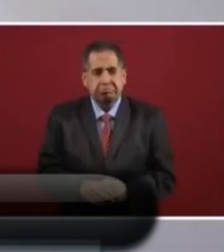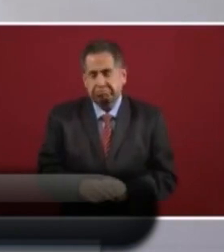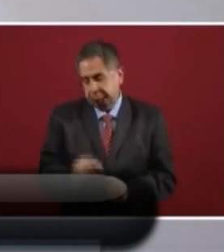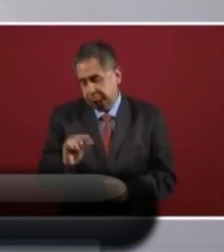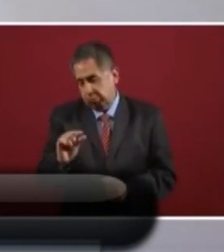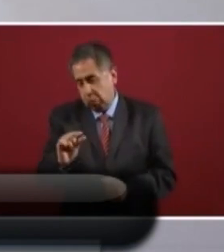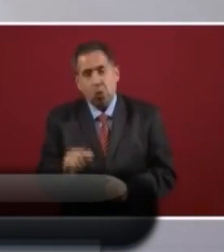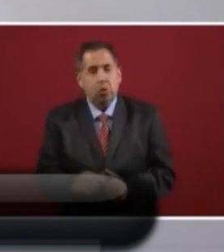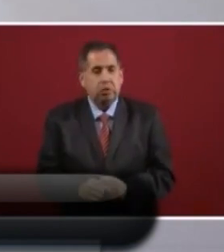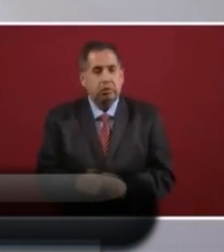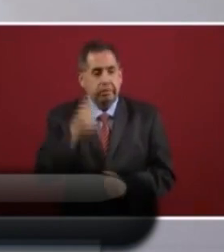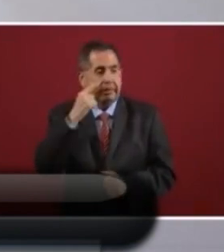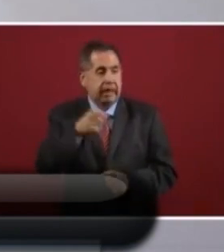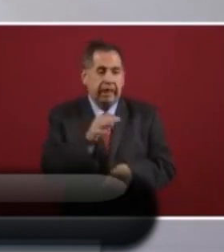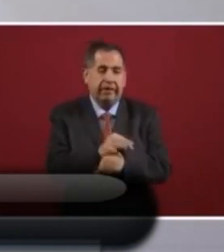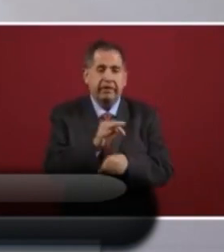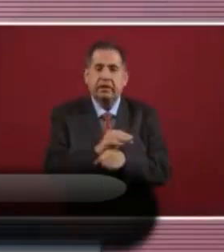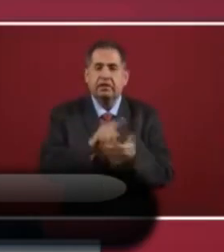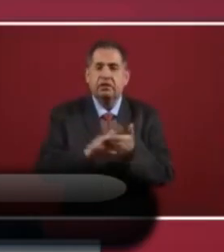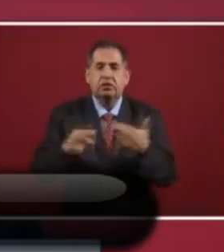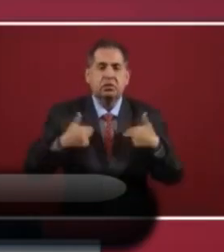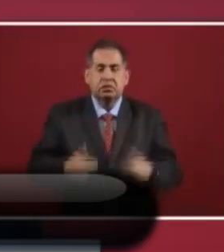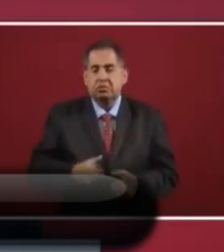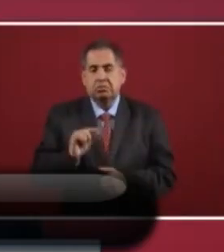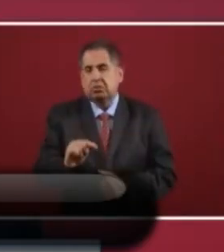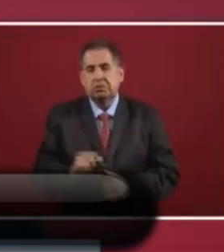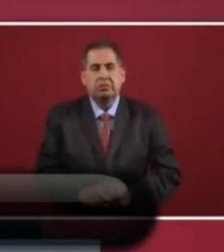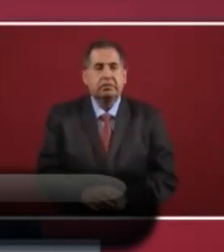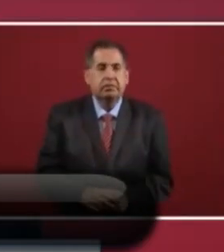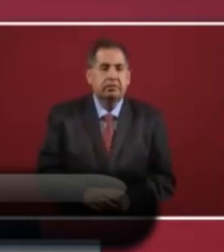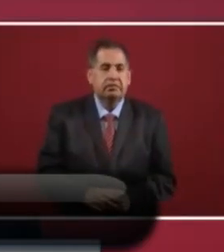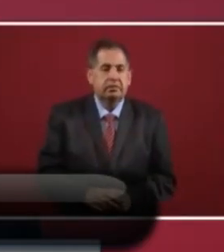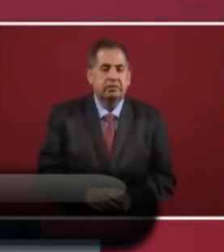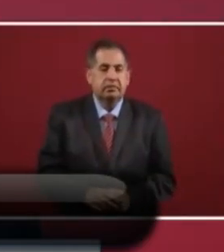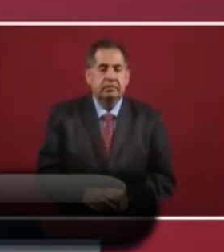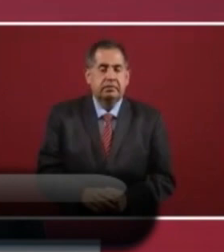para defender los derechos humanos.